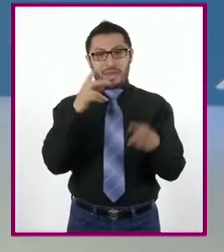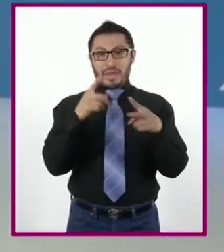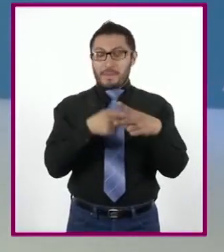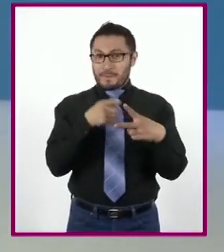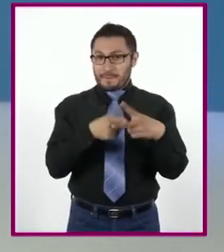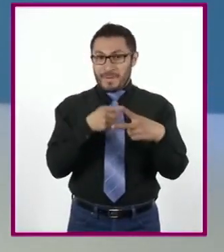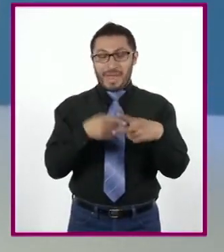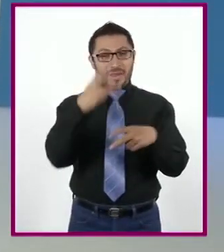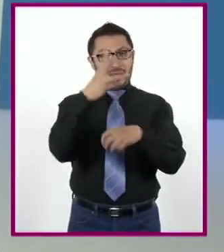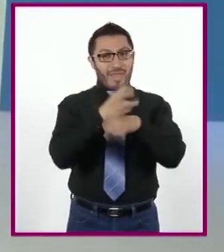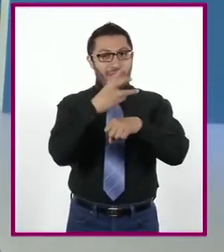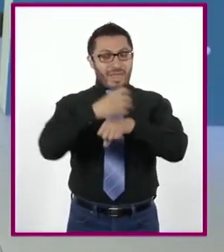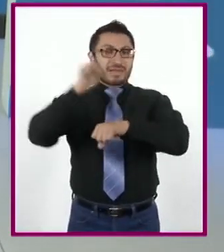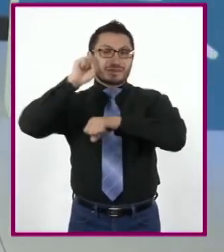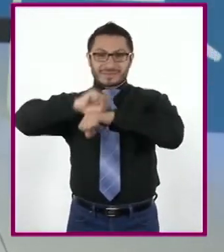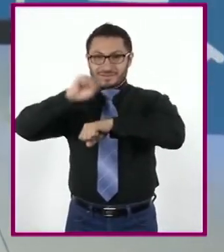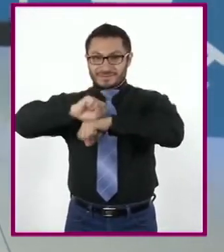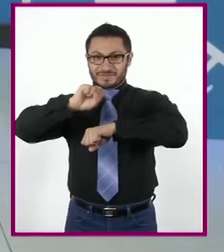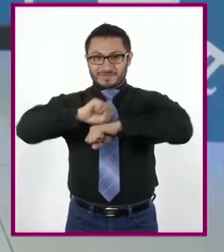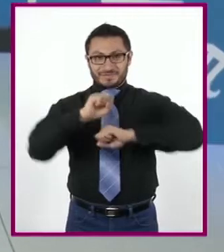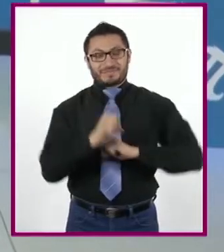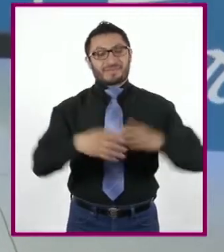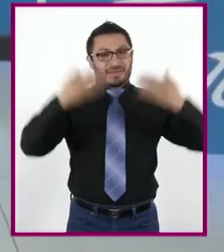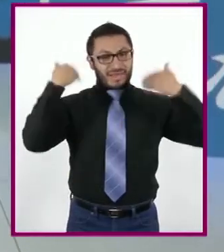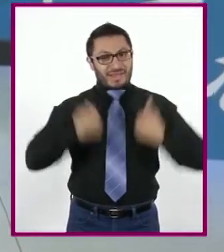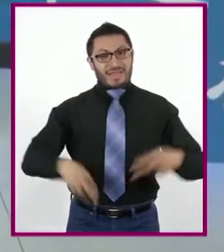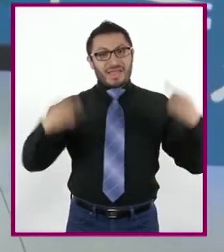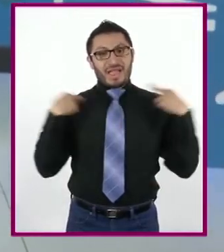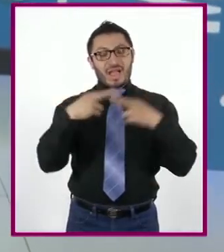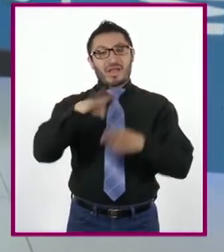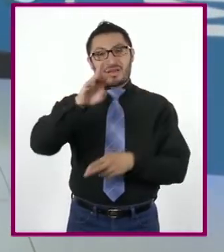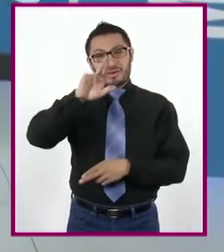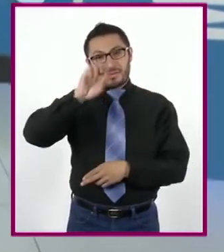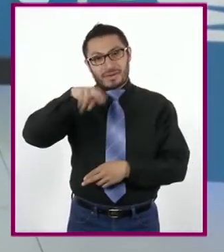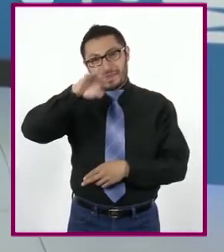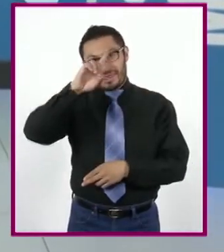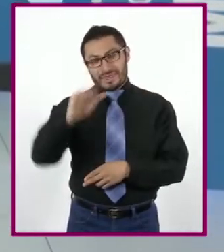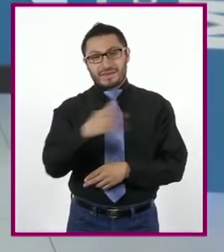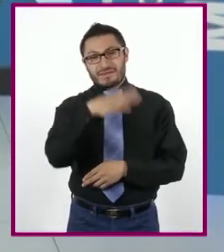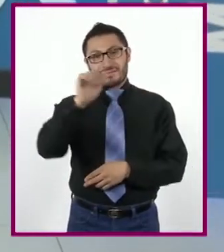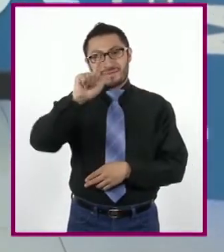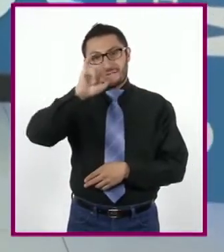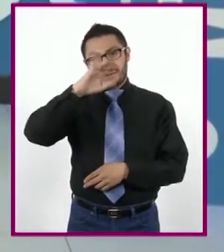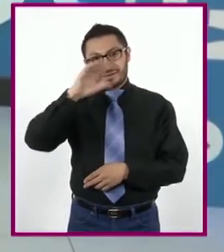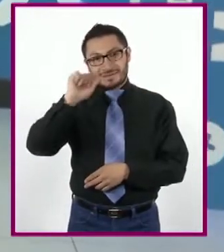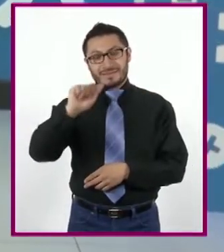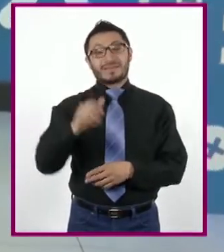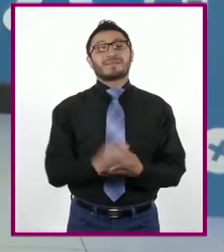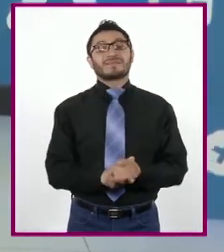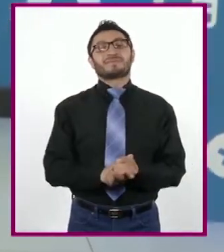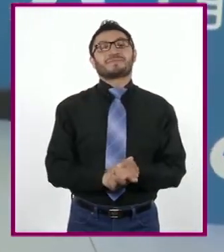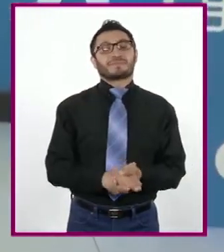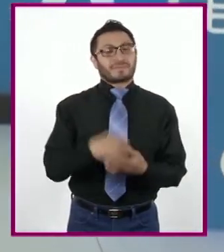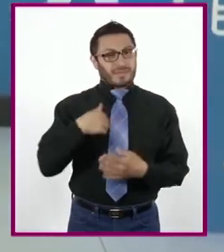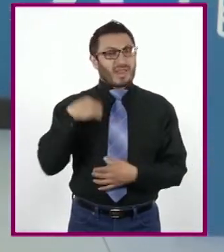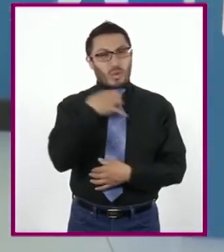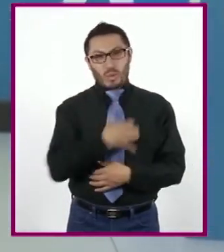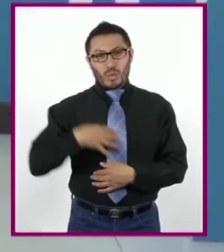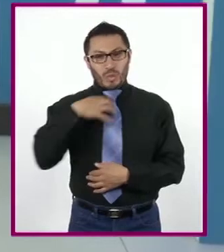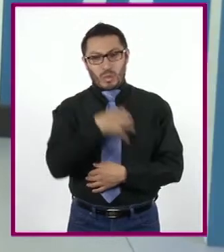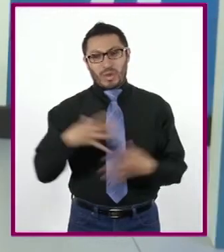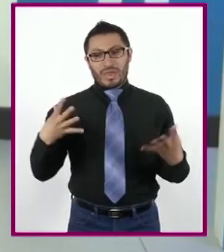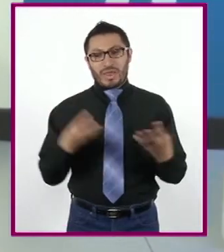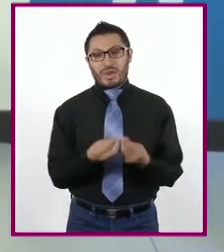de tercer grado de secundaria. Soy la maestra Brenda Alicia Hernández y estoy muy contenta de estar con